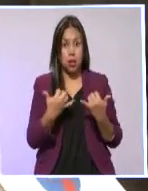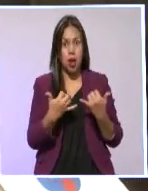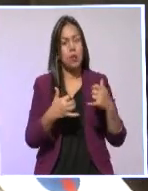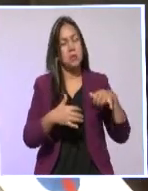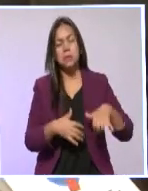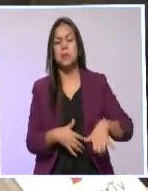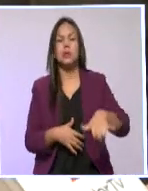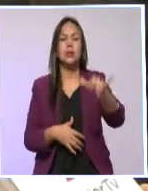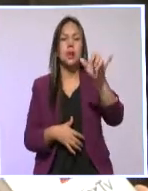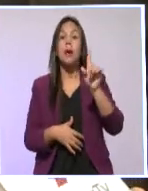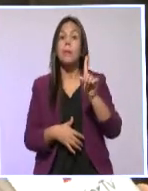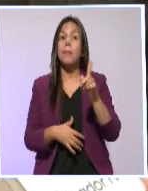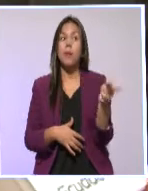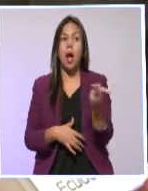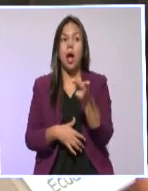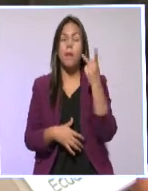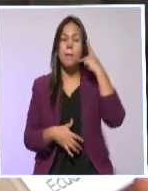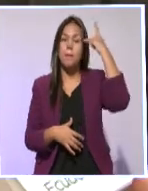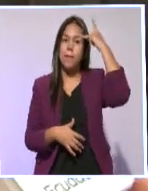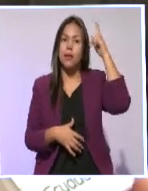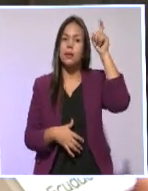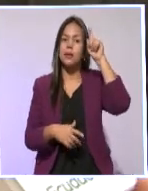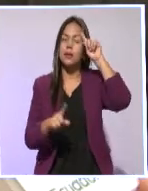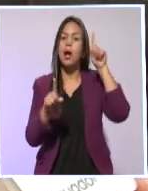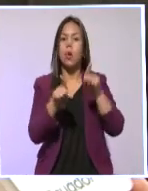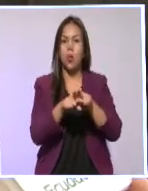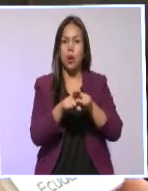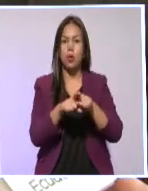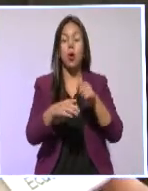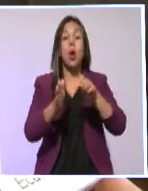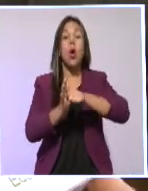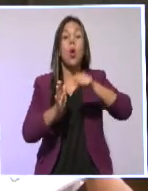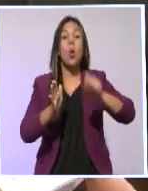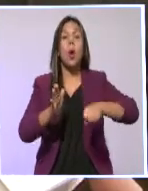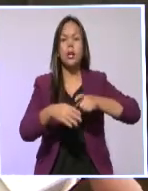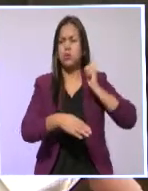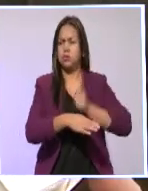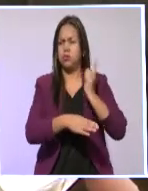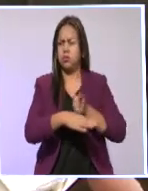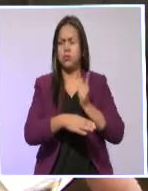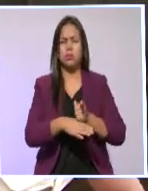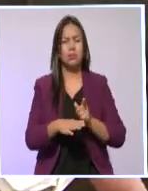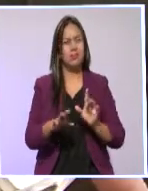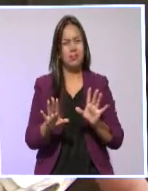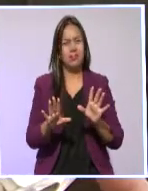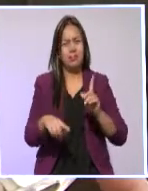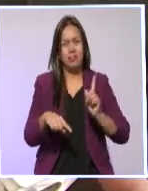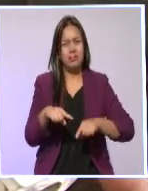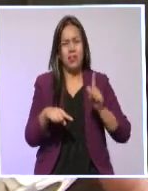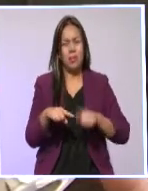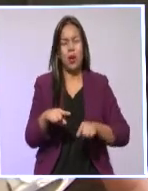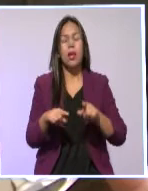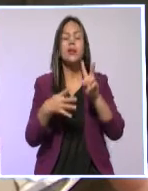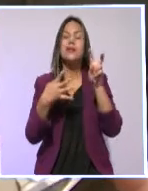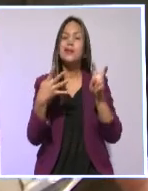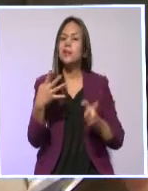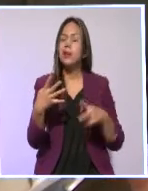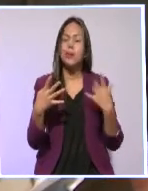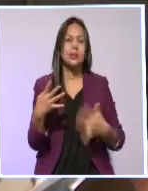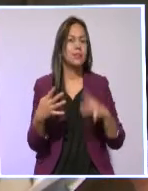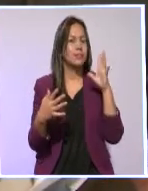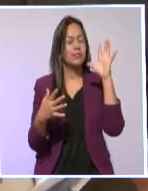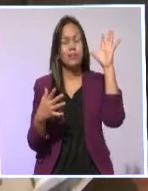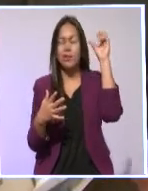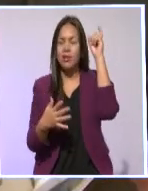solo con acuerdo de las partes. Un juez no puede imponer un régimen de tenencia compartida. Hay muchos temas que son complejos de imponer,